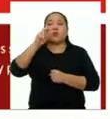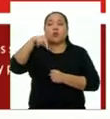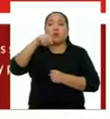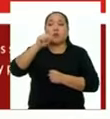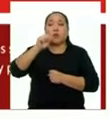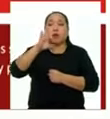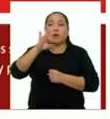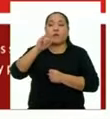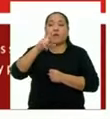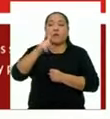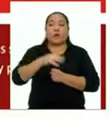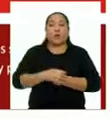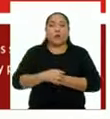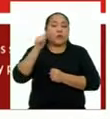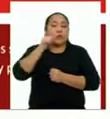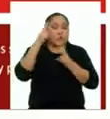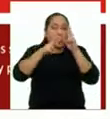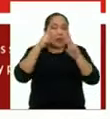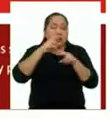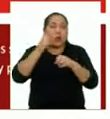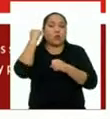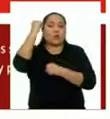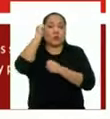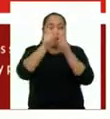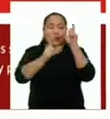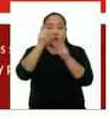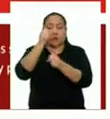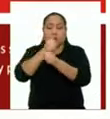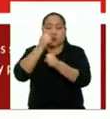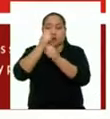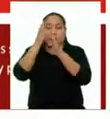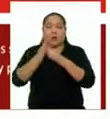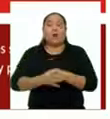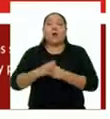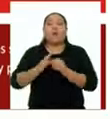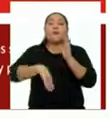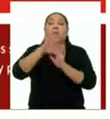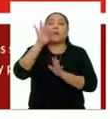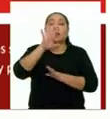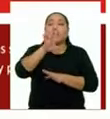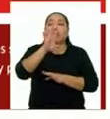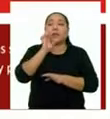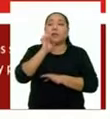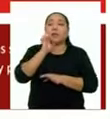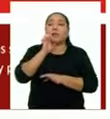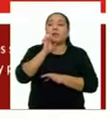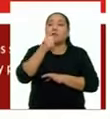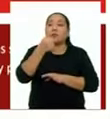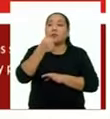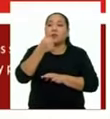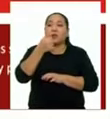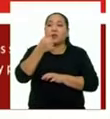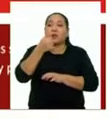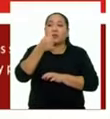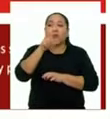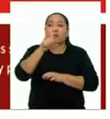de los derechos laborales de más de 590.000 trabajadores a través de más de 40.000 inspecciones